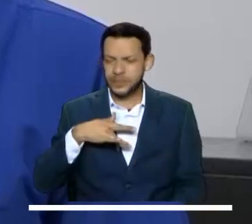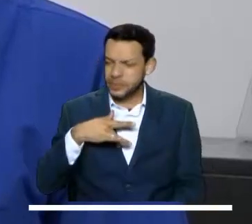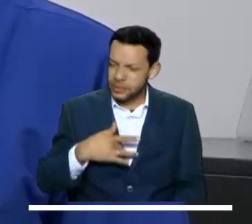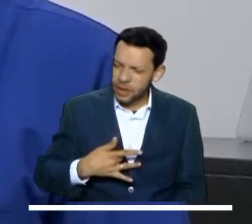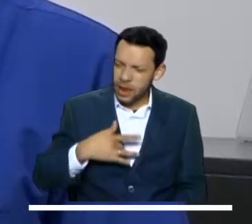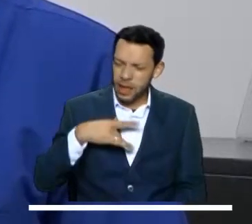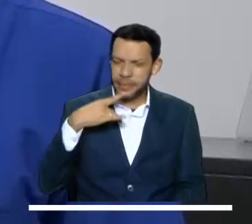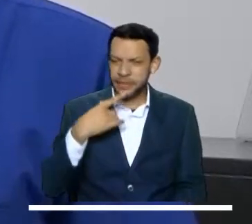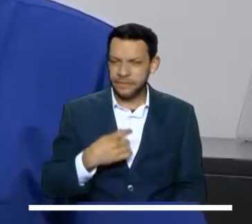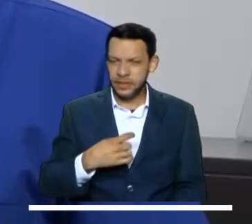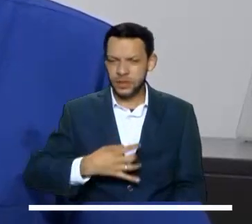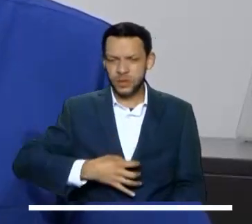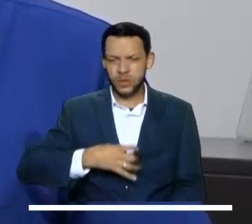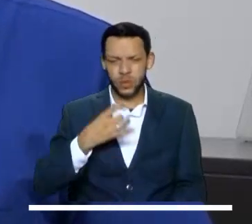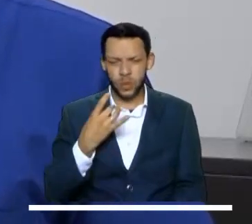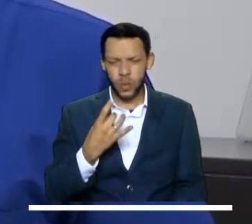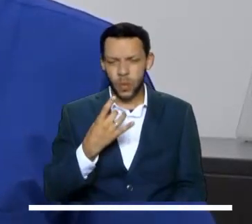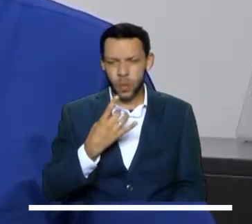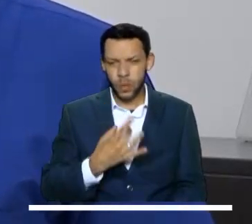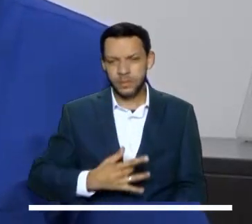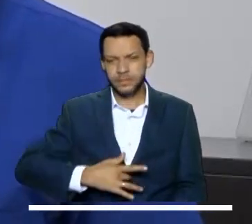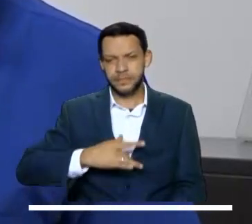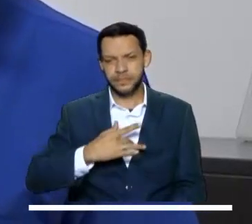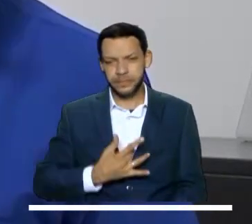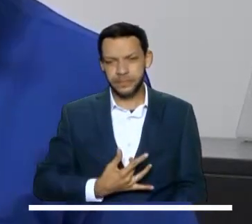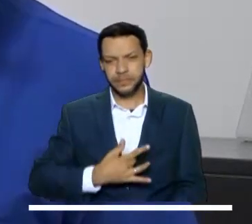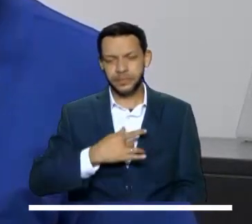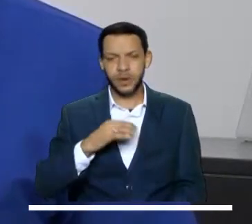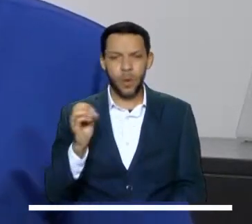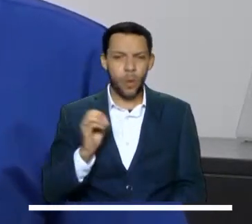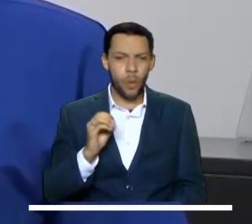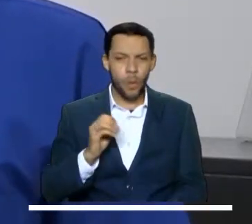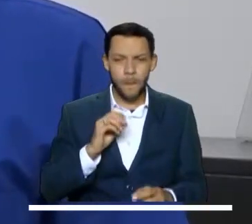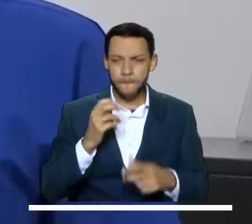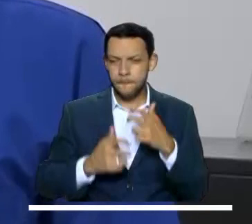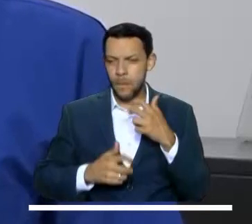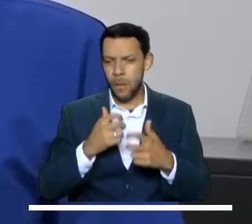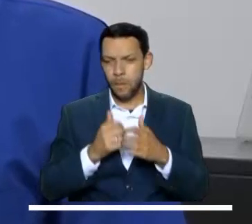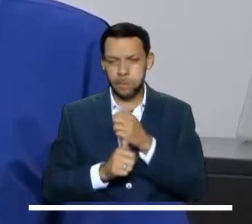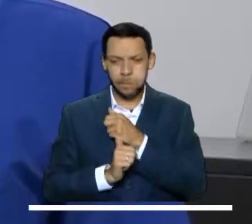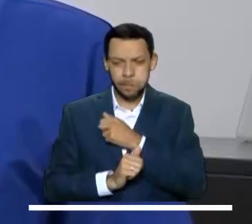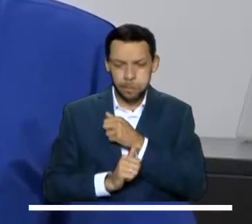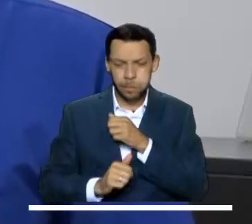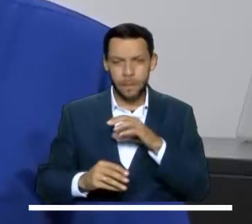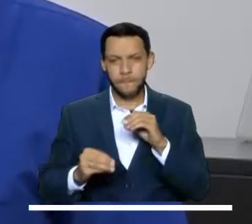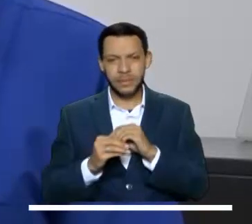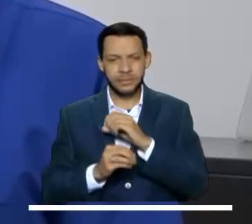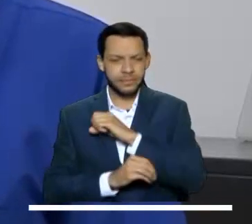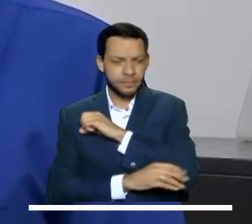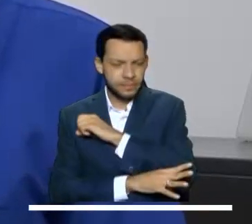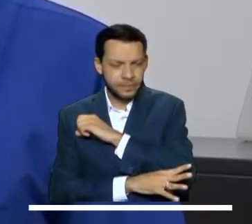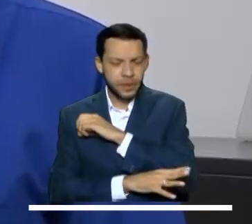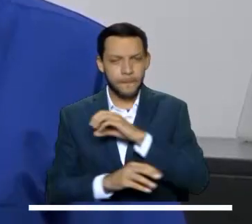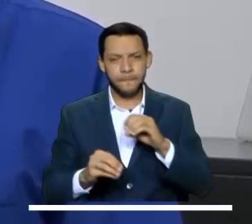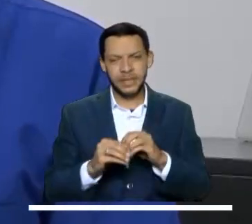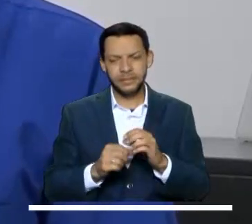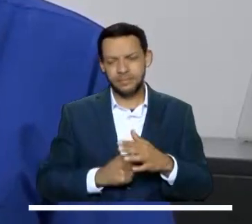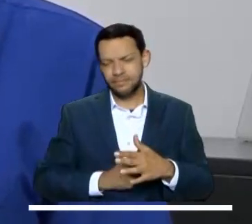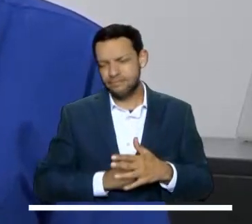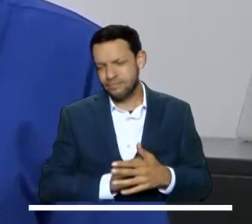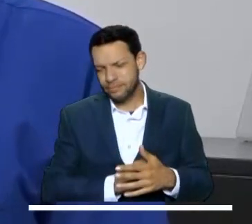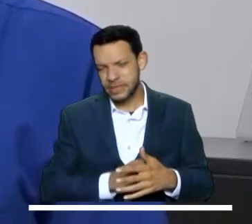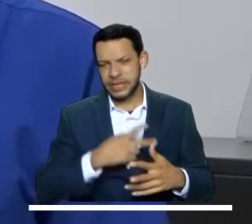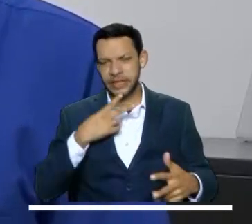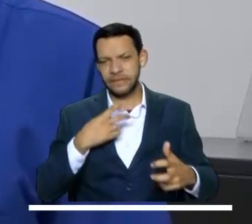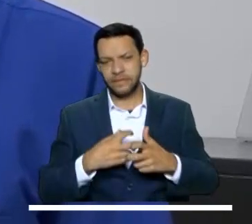dolor o ardor en la hoja del estómago, estoy con problemas digestivos, estreñimiento, diarrea, gases, distensión, tengo problemas también